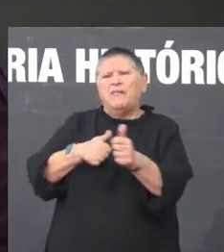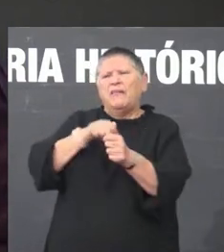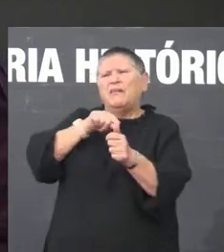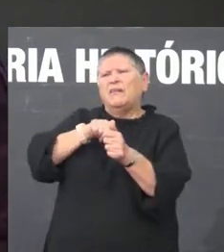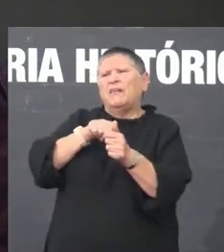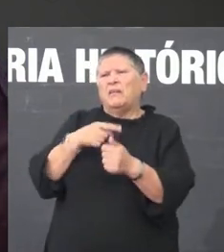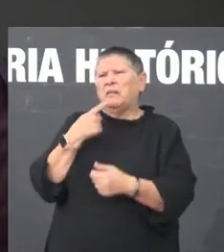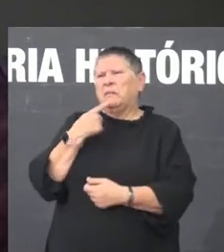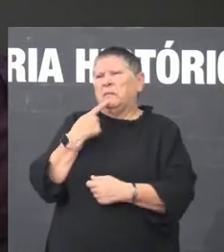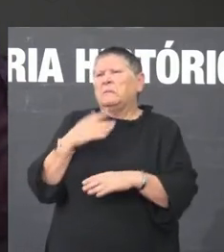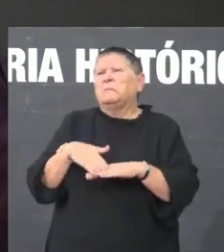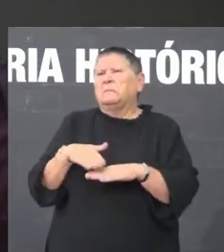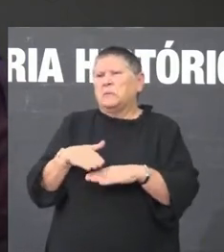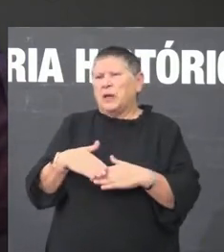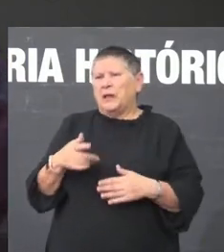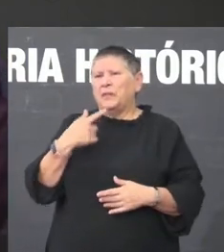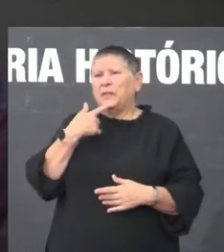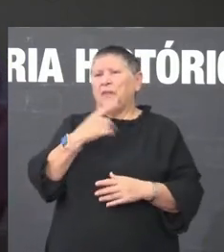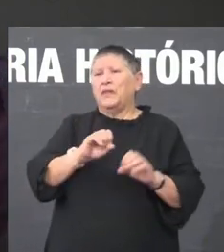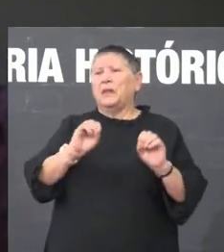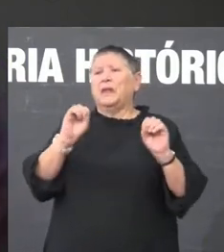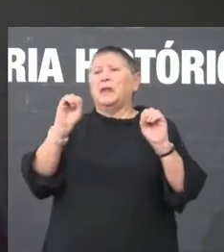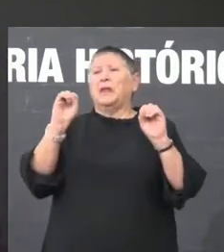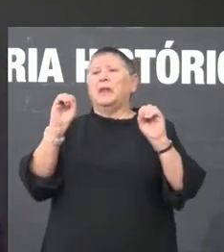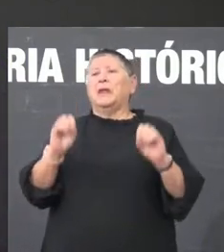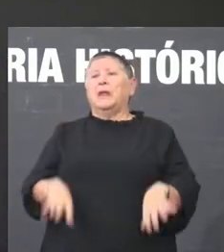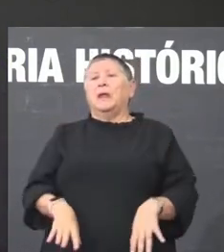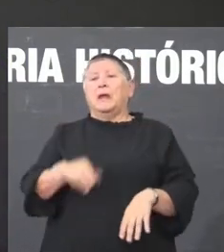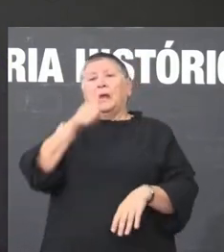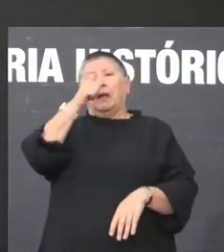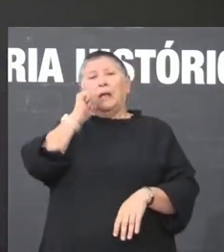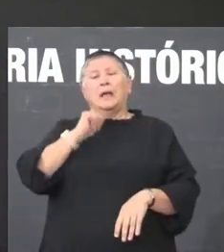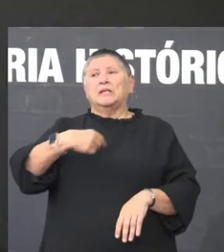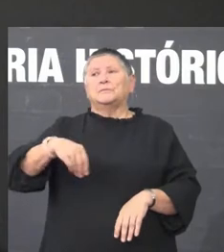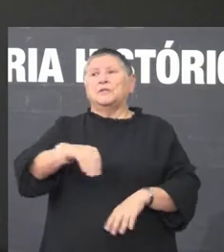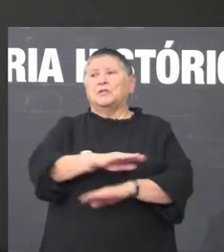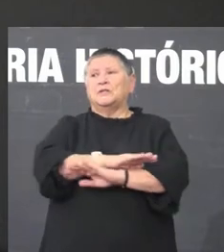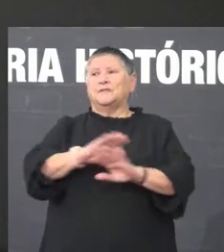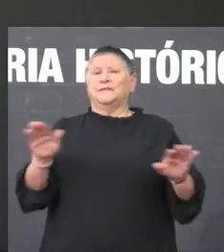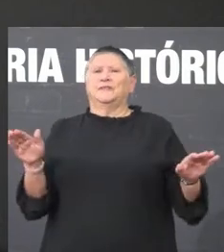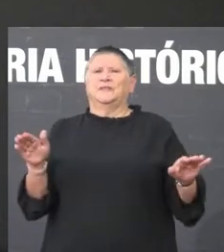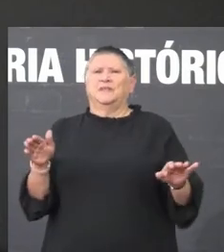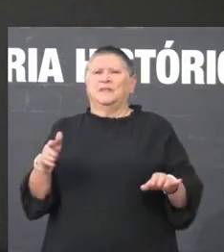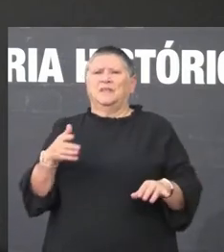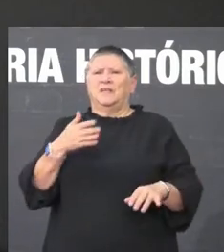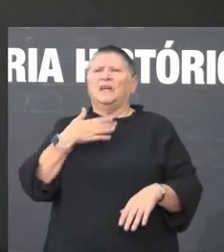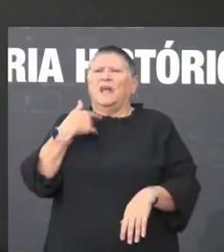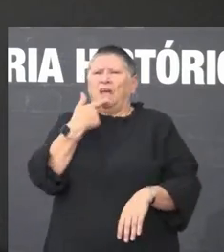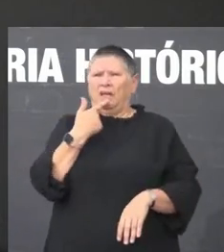cosas. Ha renunciado a ser presidente de todos los españoles. ¿Eso qué quiere decir?